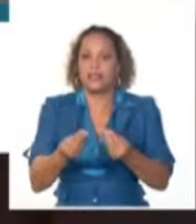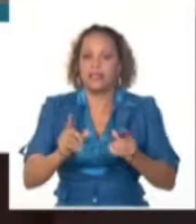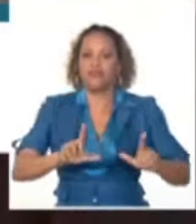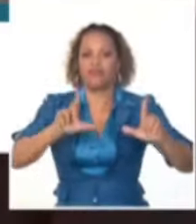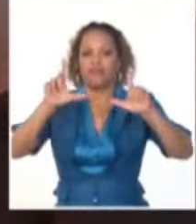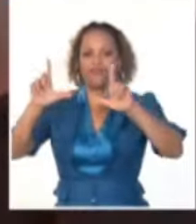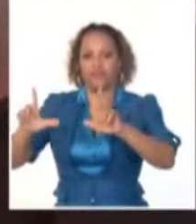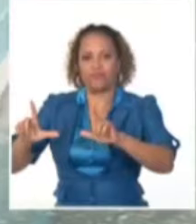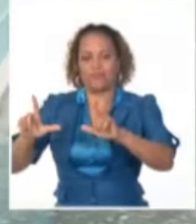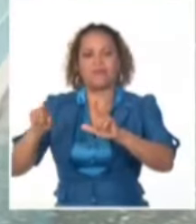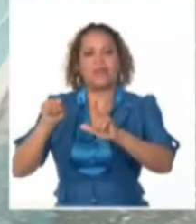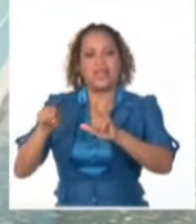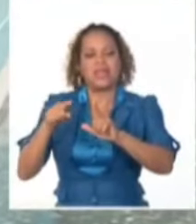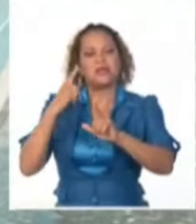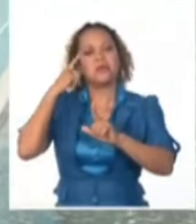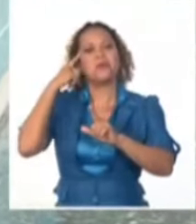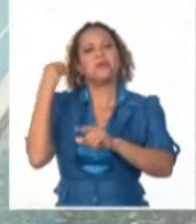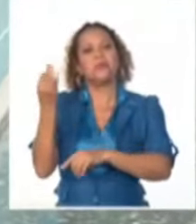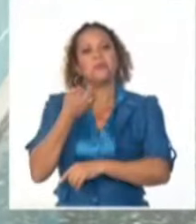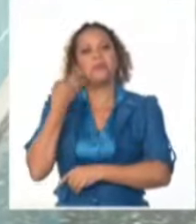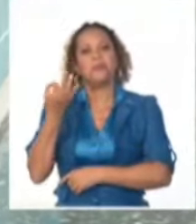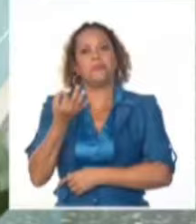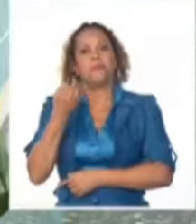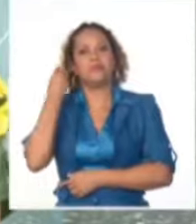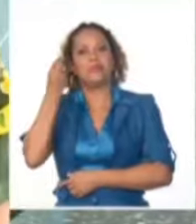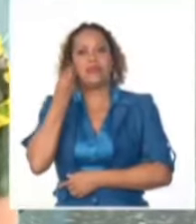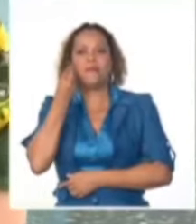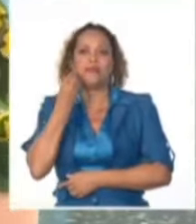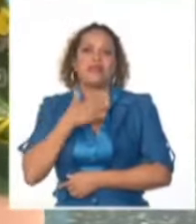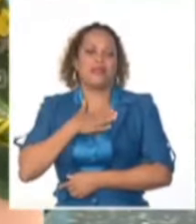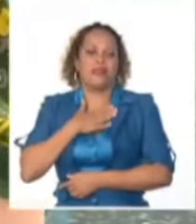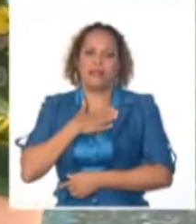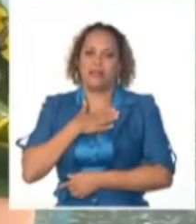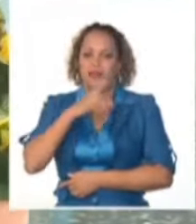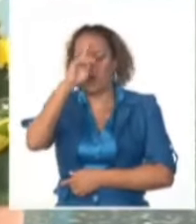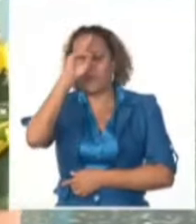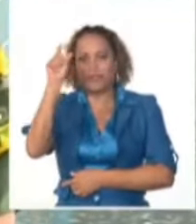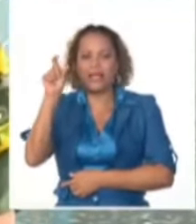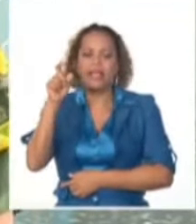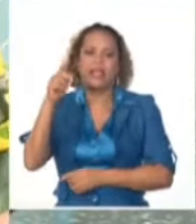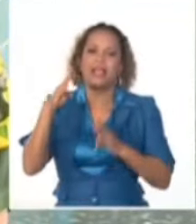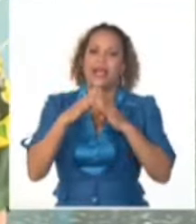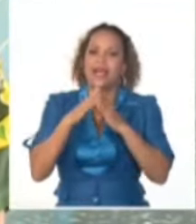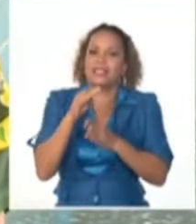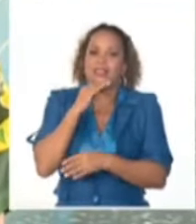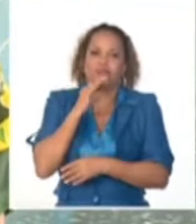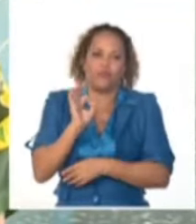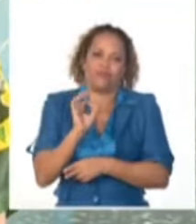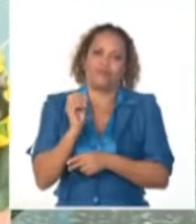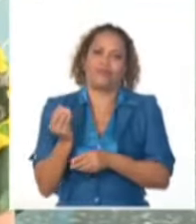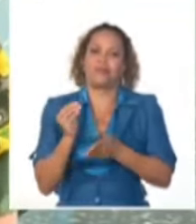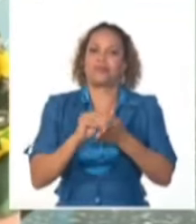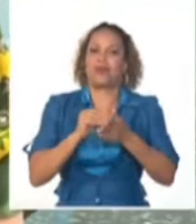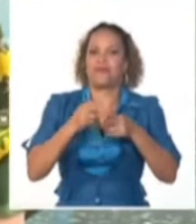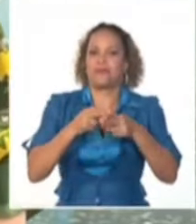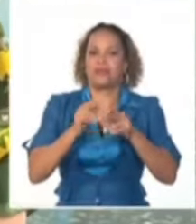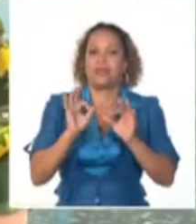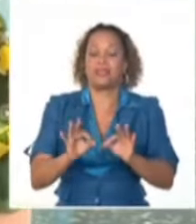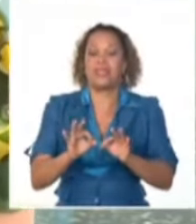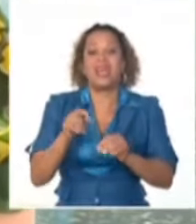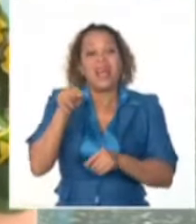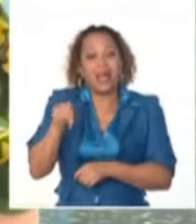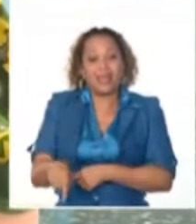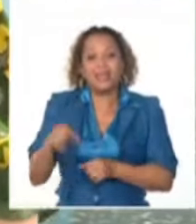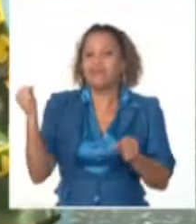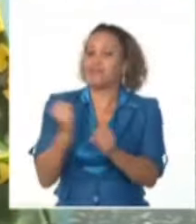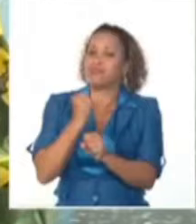estamos en el lugar que ha sido siempre la casa azul, como le dicen, un lugar donde se ha trabajado tanto por los